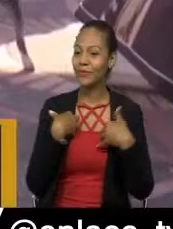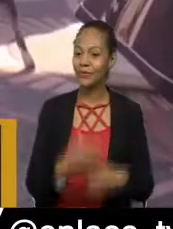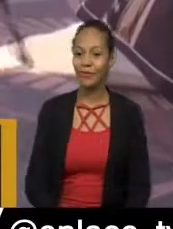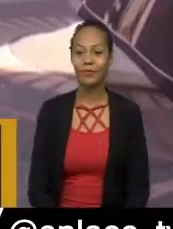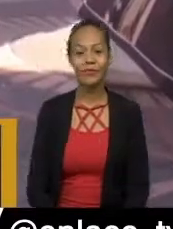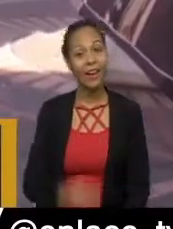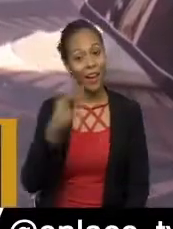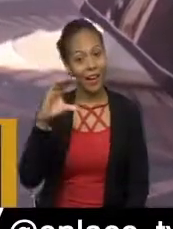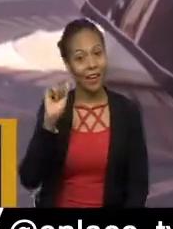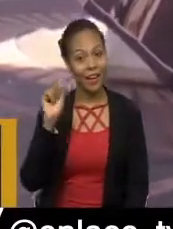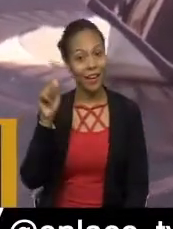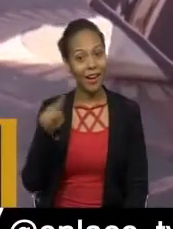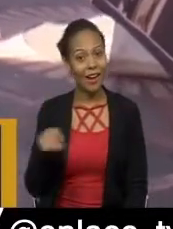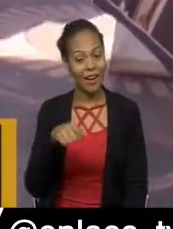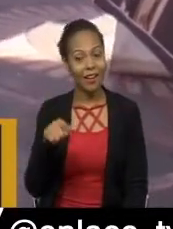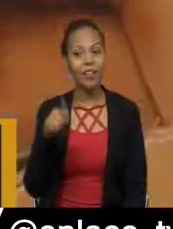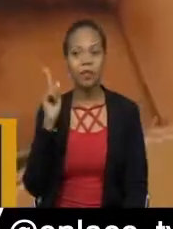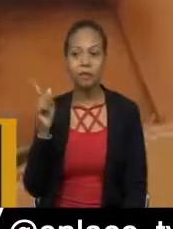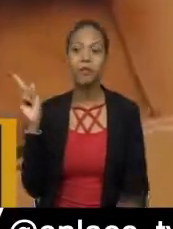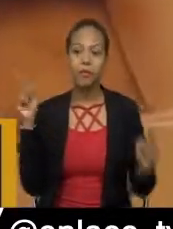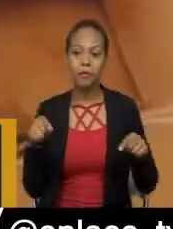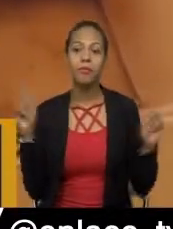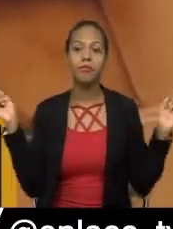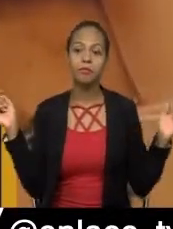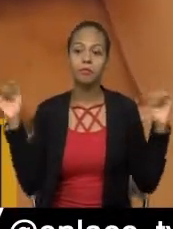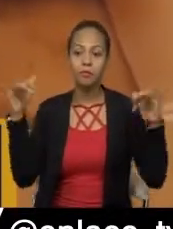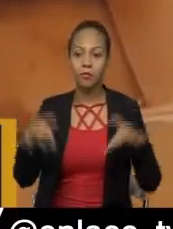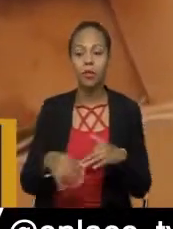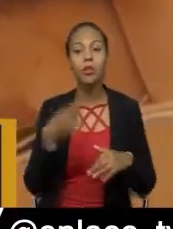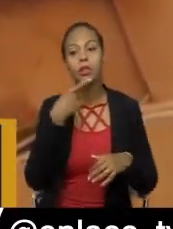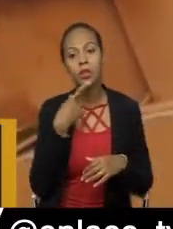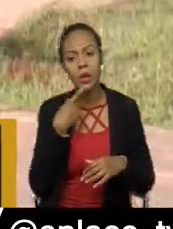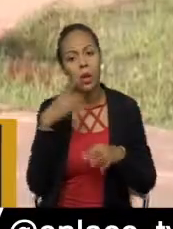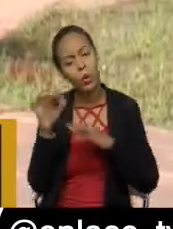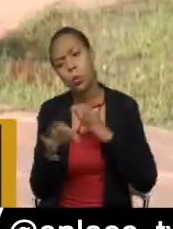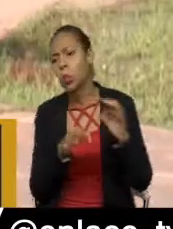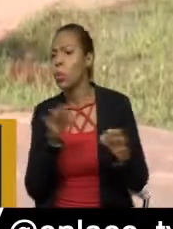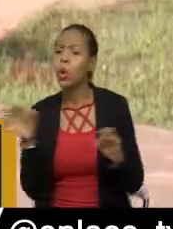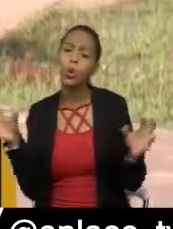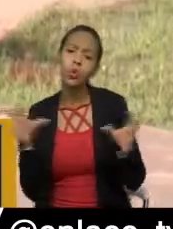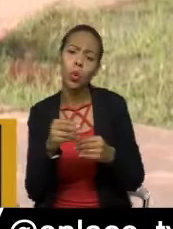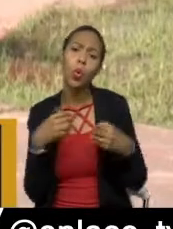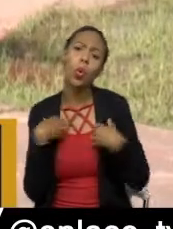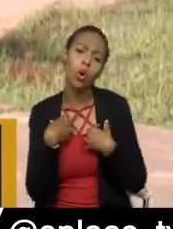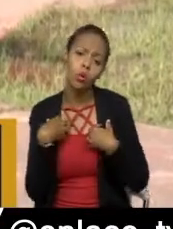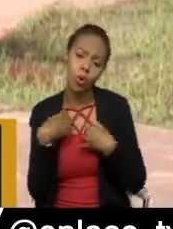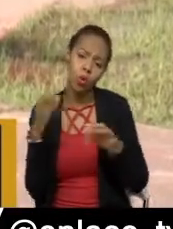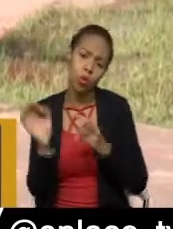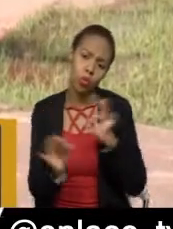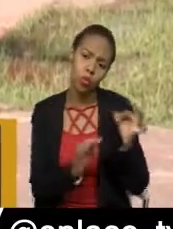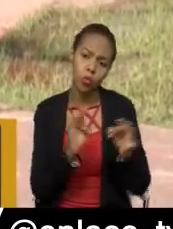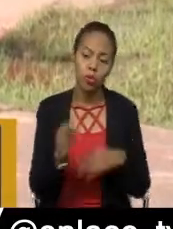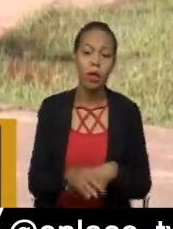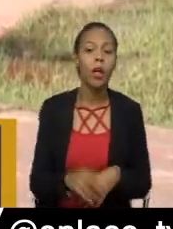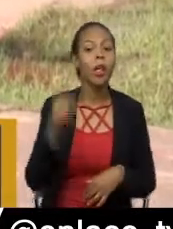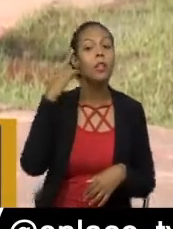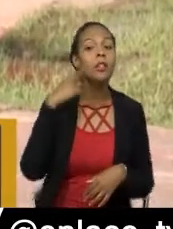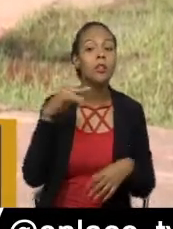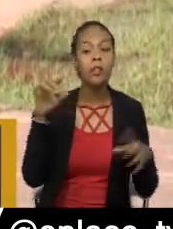ha participado el Día Mundial de los Animales y ha hecho énfasis sobre el cuidado de todas las especies. Pues celebrando el Día Mundial de los